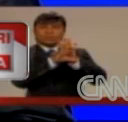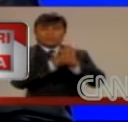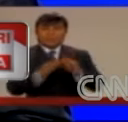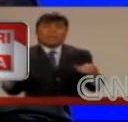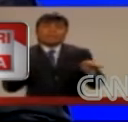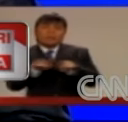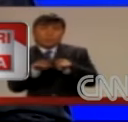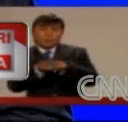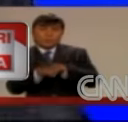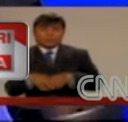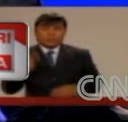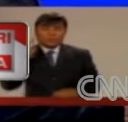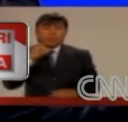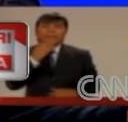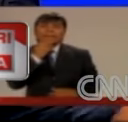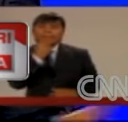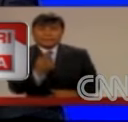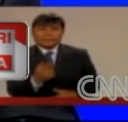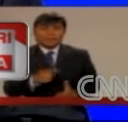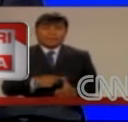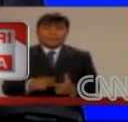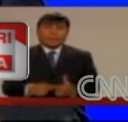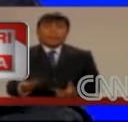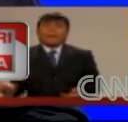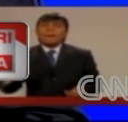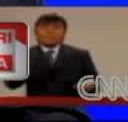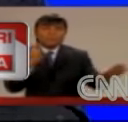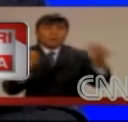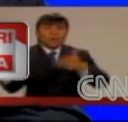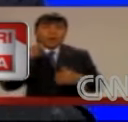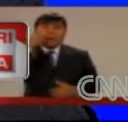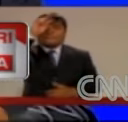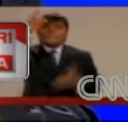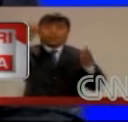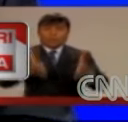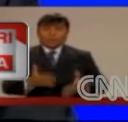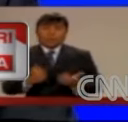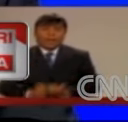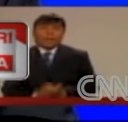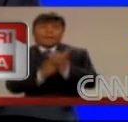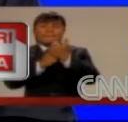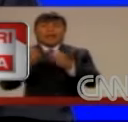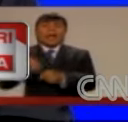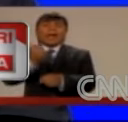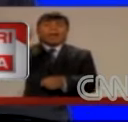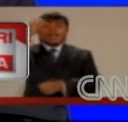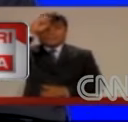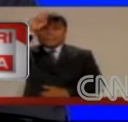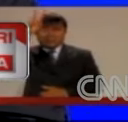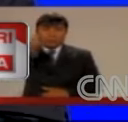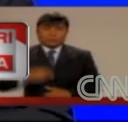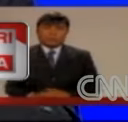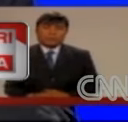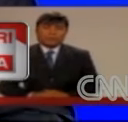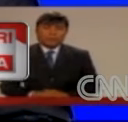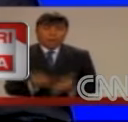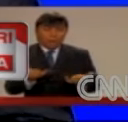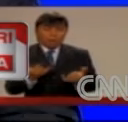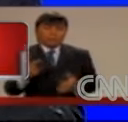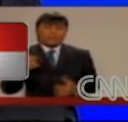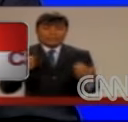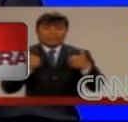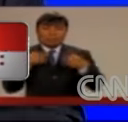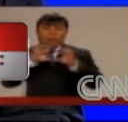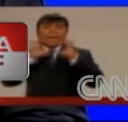estamos logrando convocar una gran mayoría de peruanos que están apoyando el proyecto Gana Perú. Hoy día tenemos a un equipo